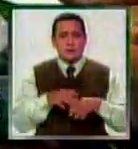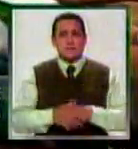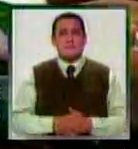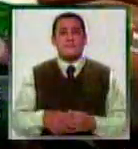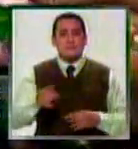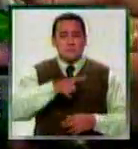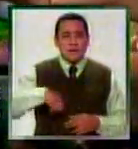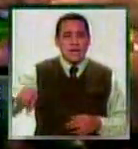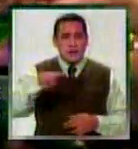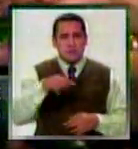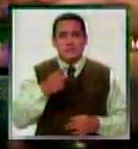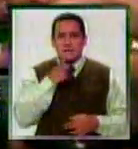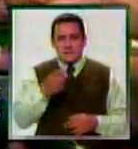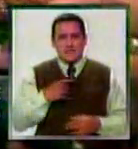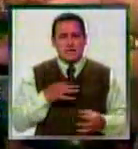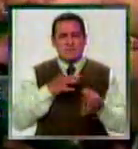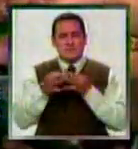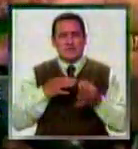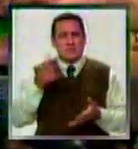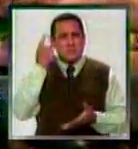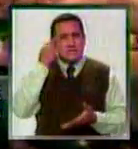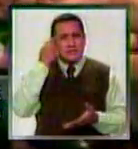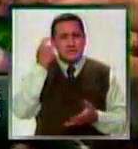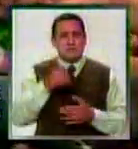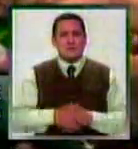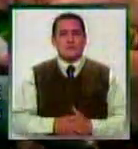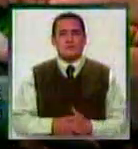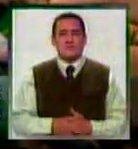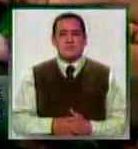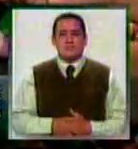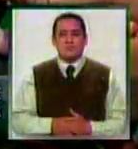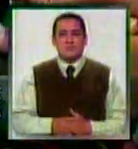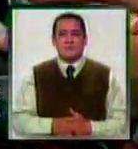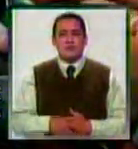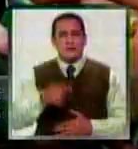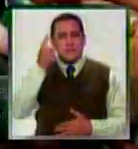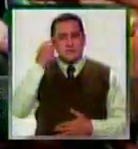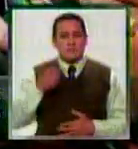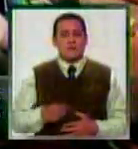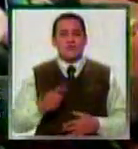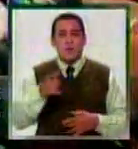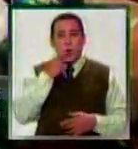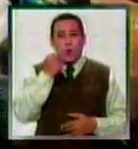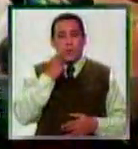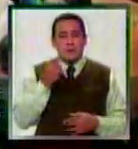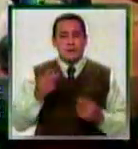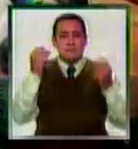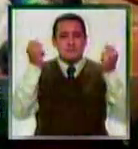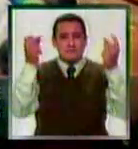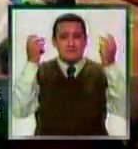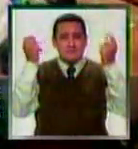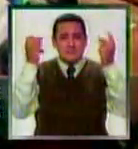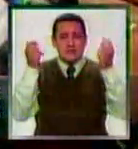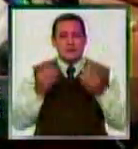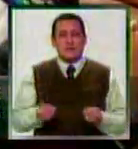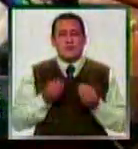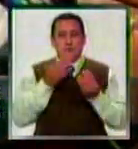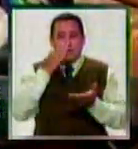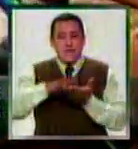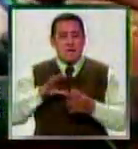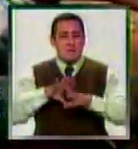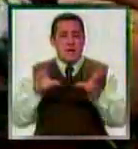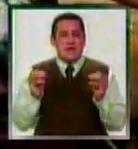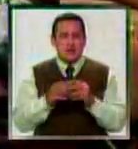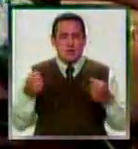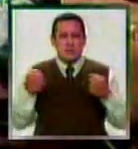ellos están esgrimiendo pensamientos, el pensamiento de Gonzalo, que es totalmente antidemocrático